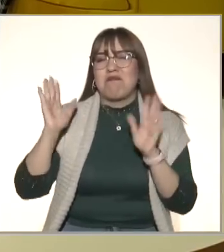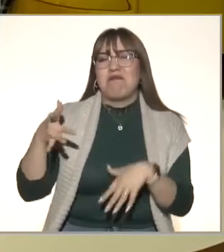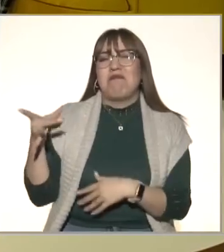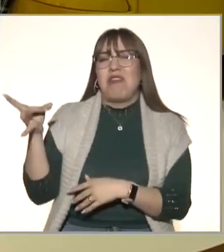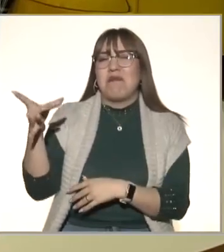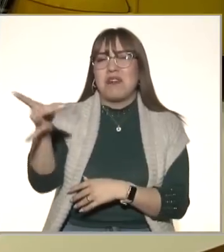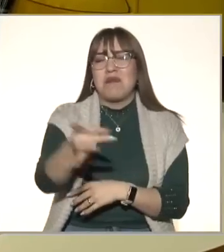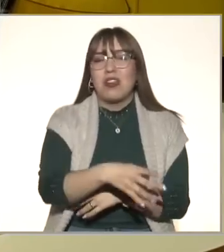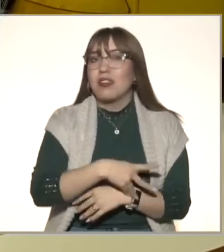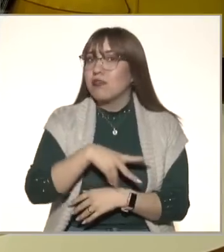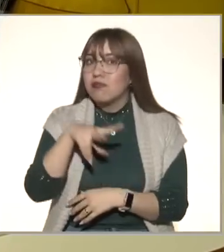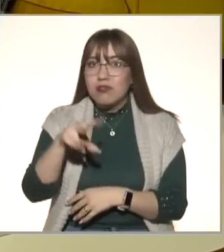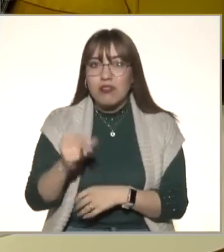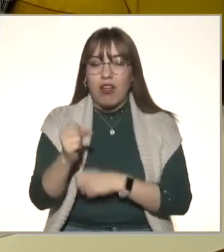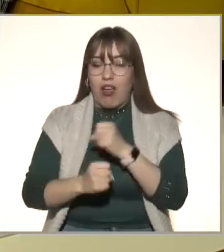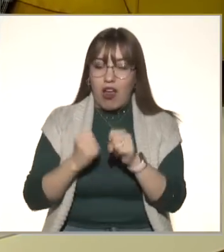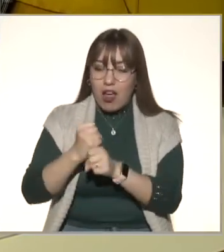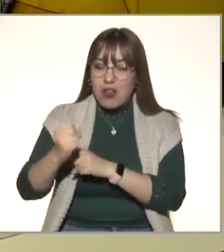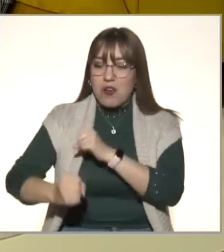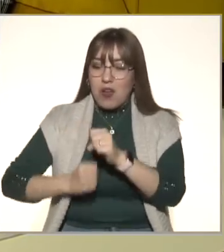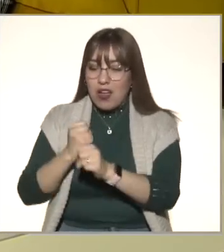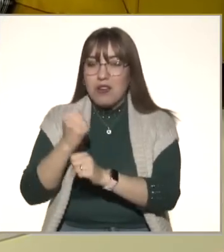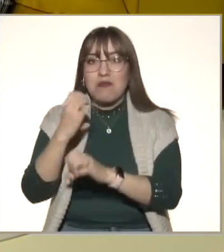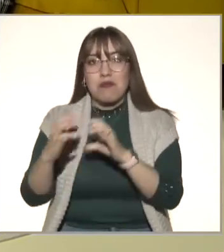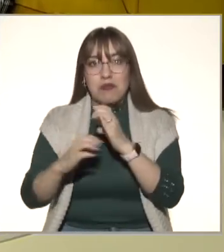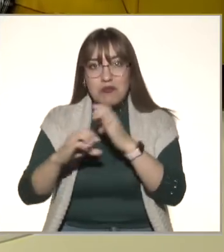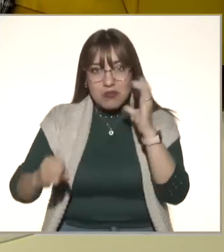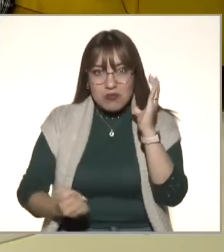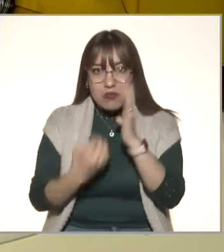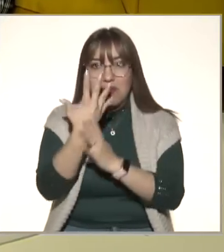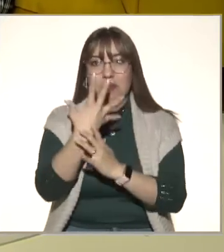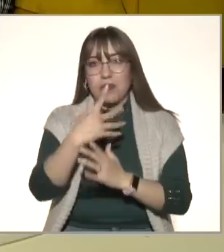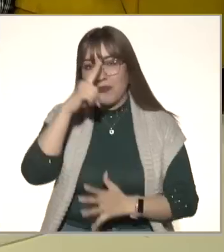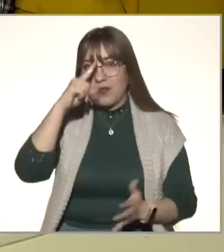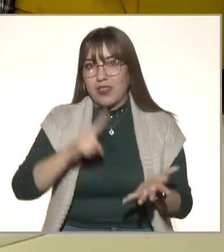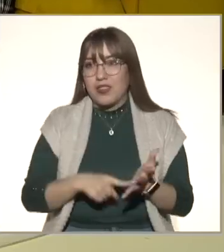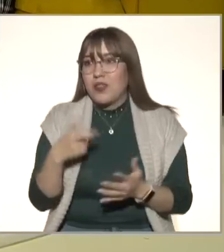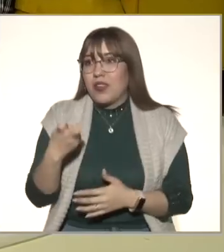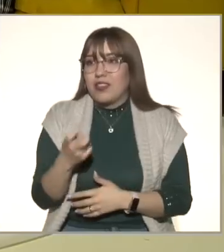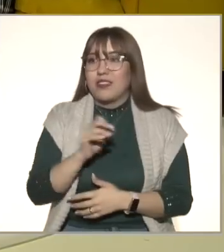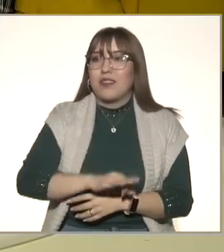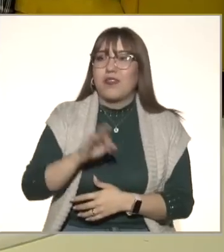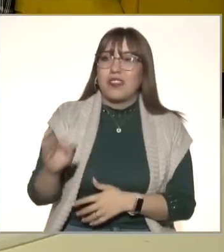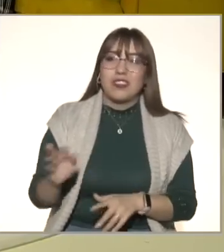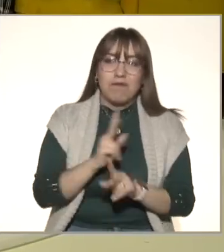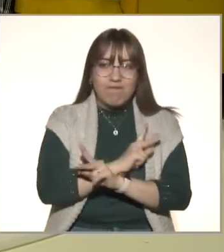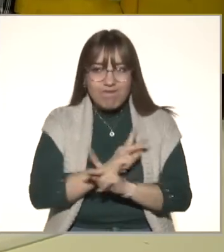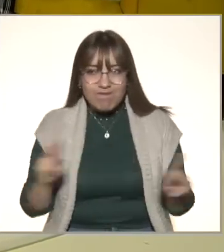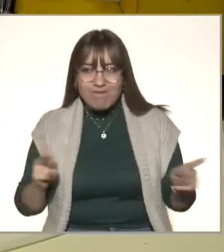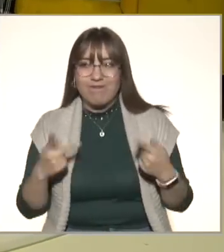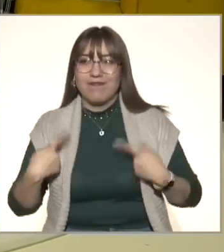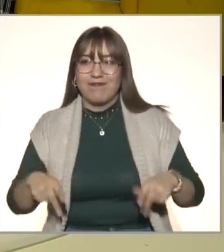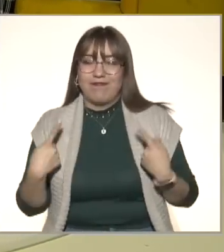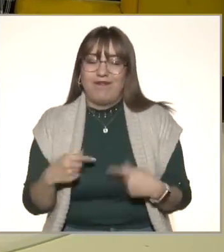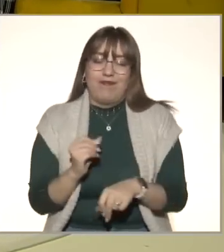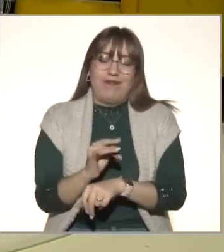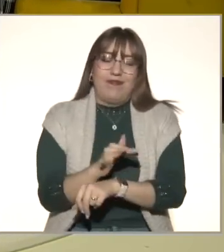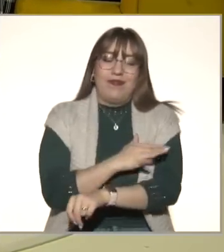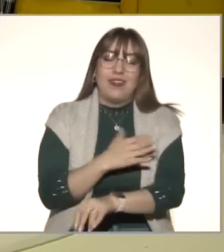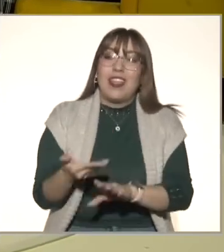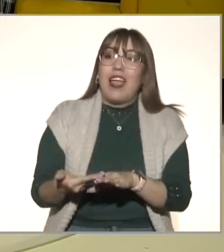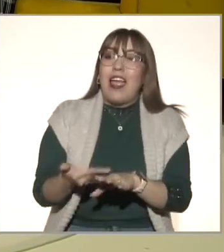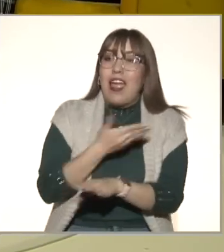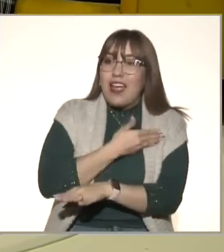cada año trae sus dificultades. Y es que creo que es una fecha que a todos nos emociona, que en algún momento planeamos con mucha